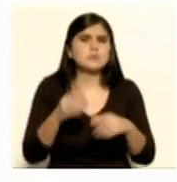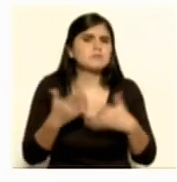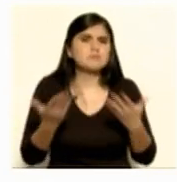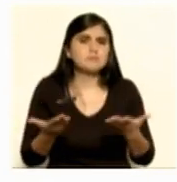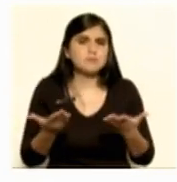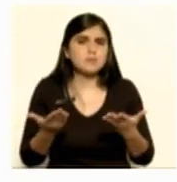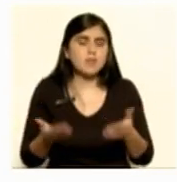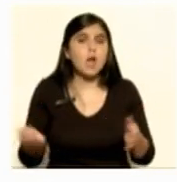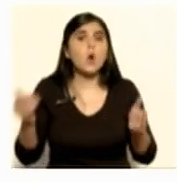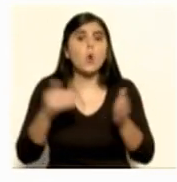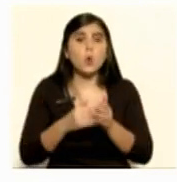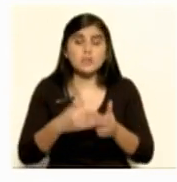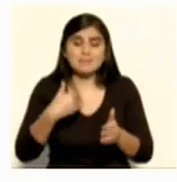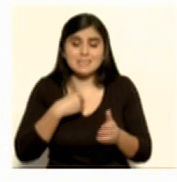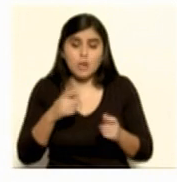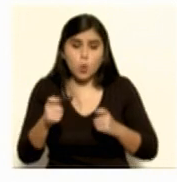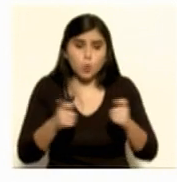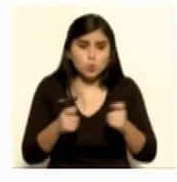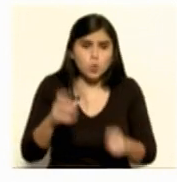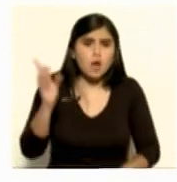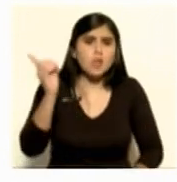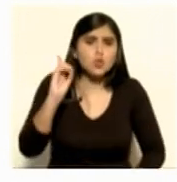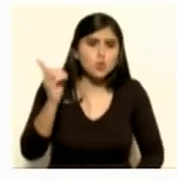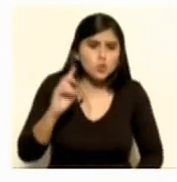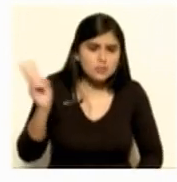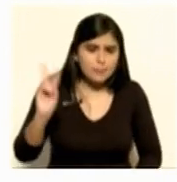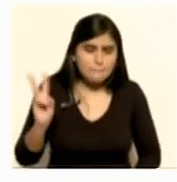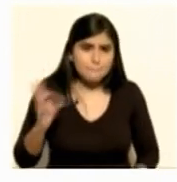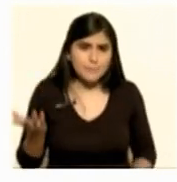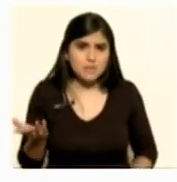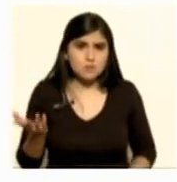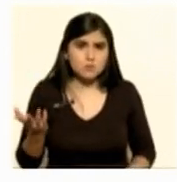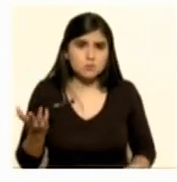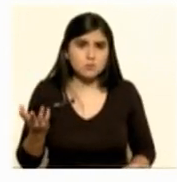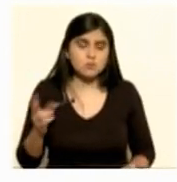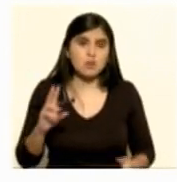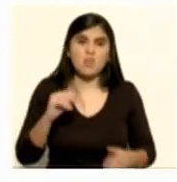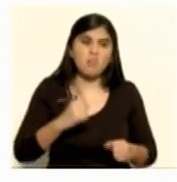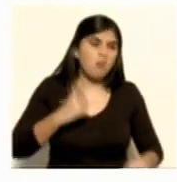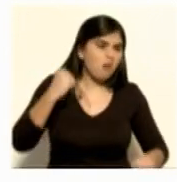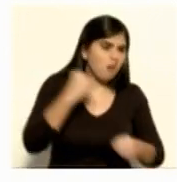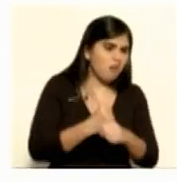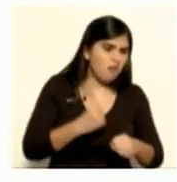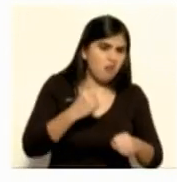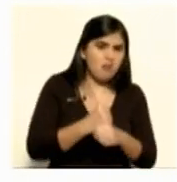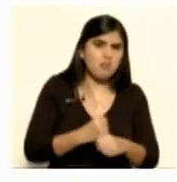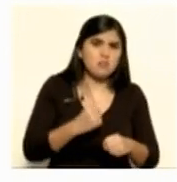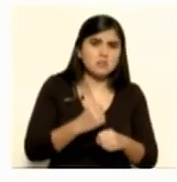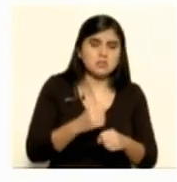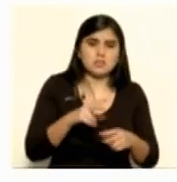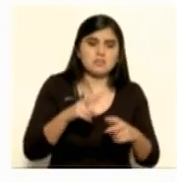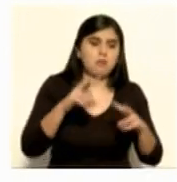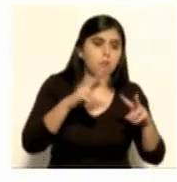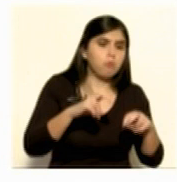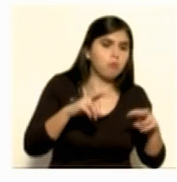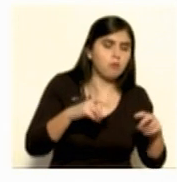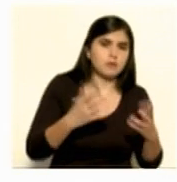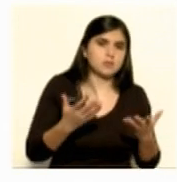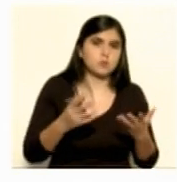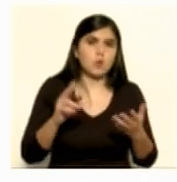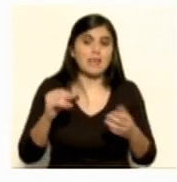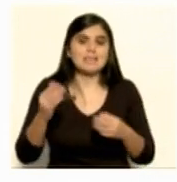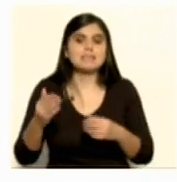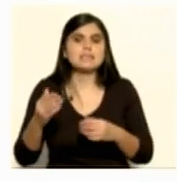el control, como lo dijo el señor presidente, y no trabajar sobre manera reactiva, sino trabajar sobre la anticipación y